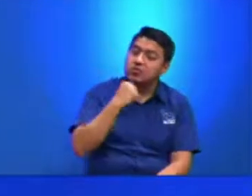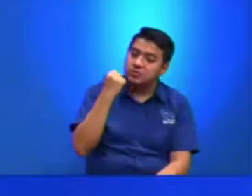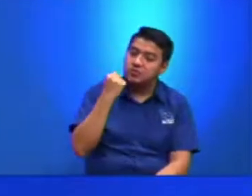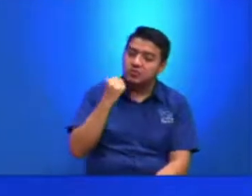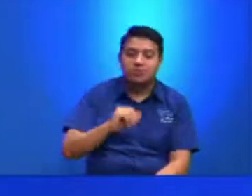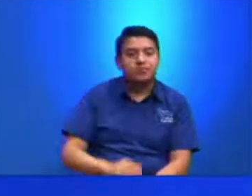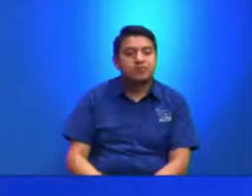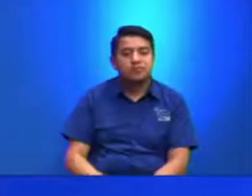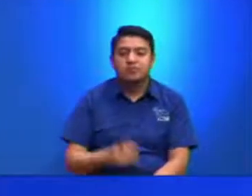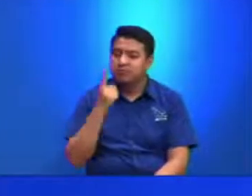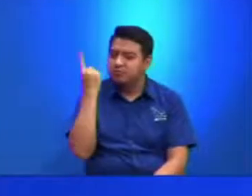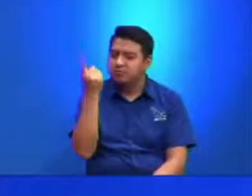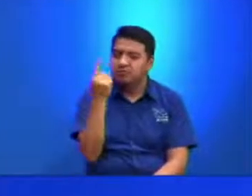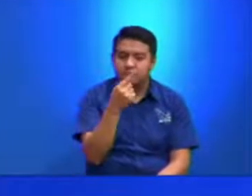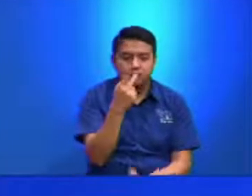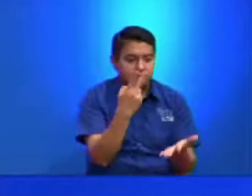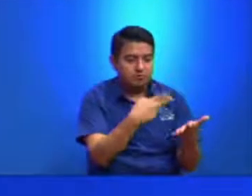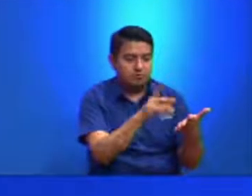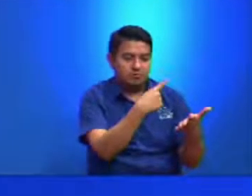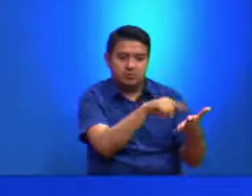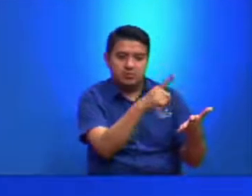lea.